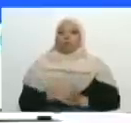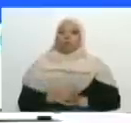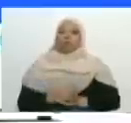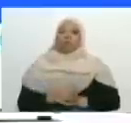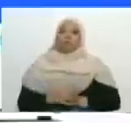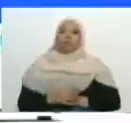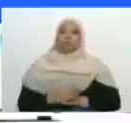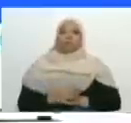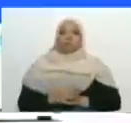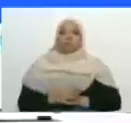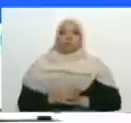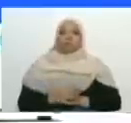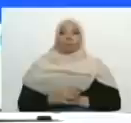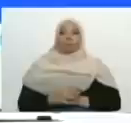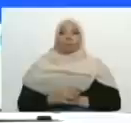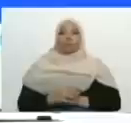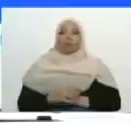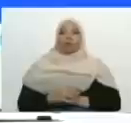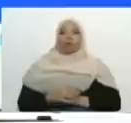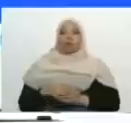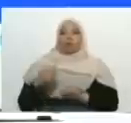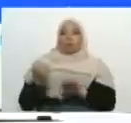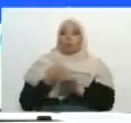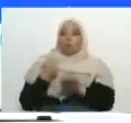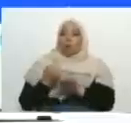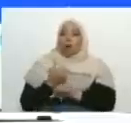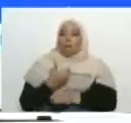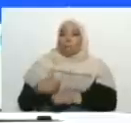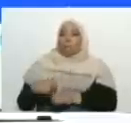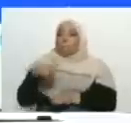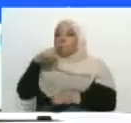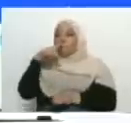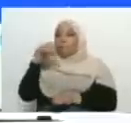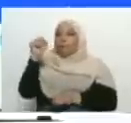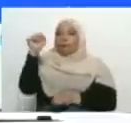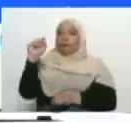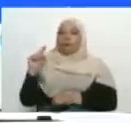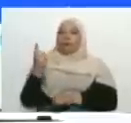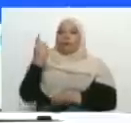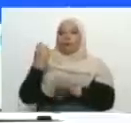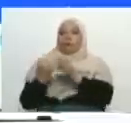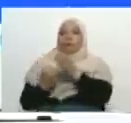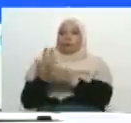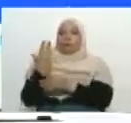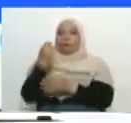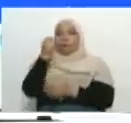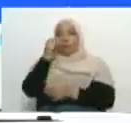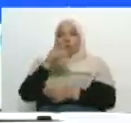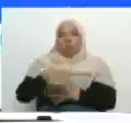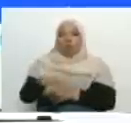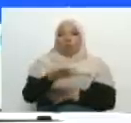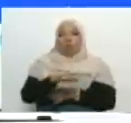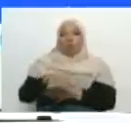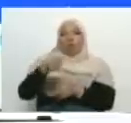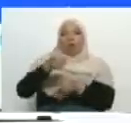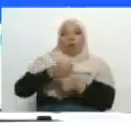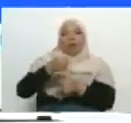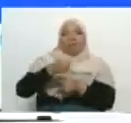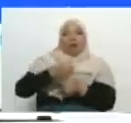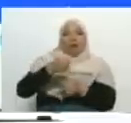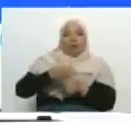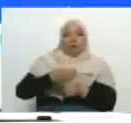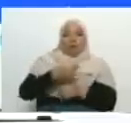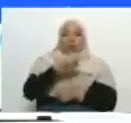Y mientras estaba el presidente obrero allí, el 1 de mayo, frente a sus trabajadores, frente a sus